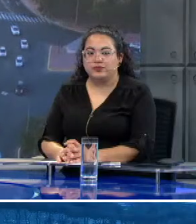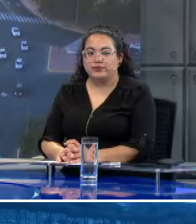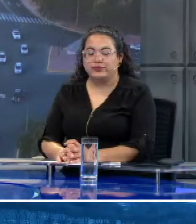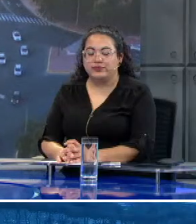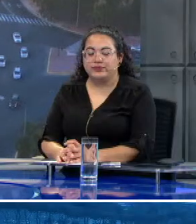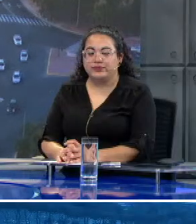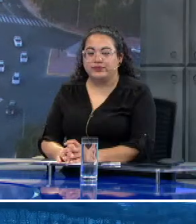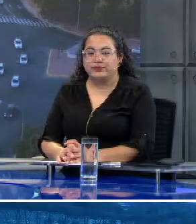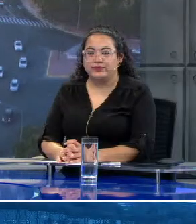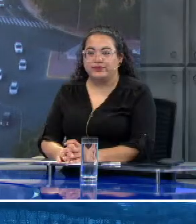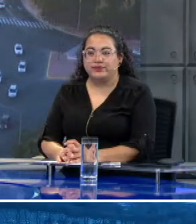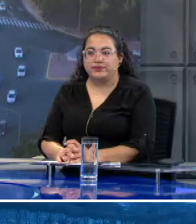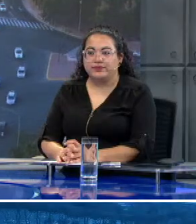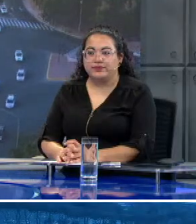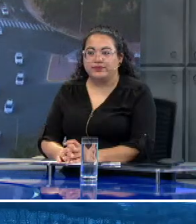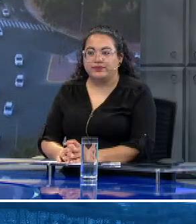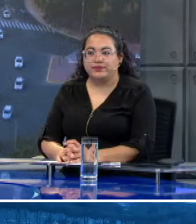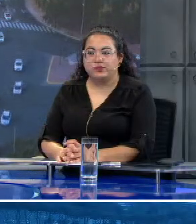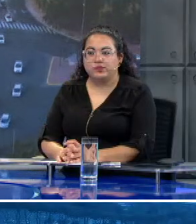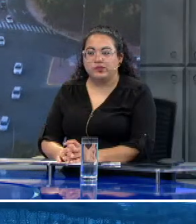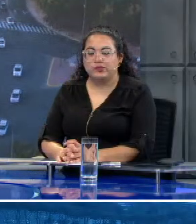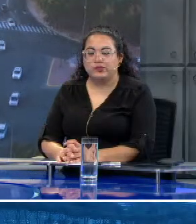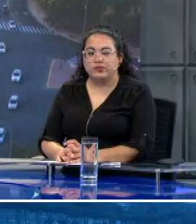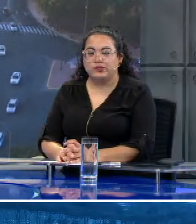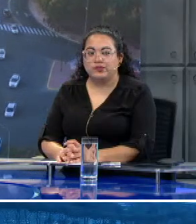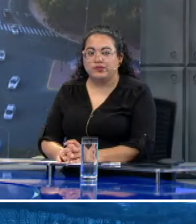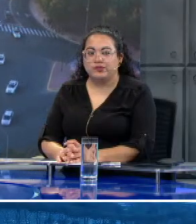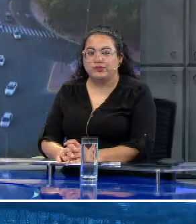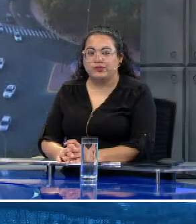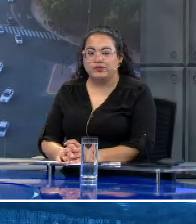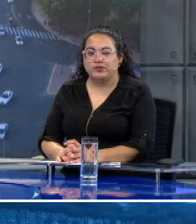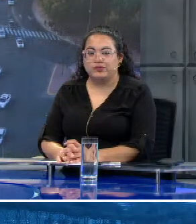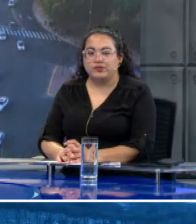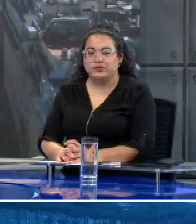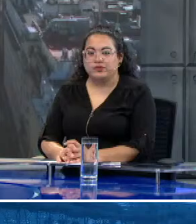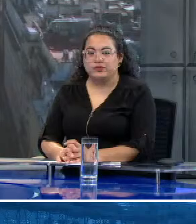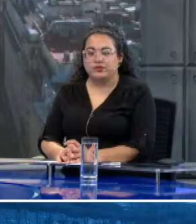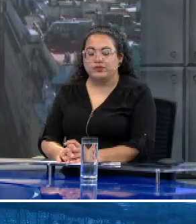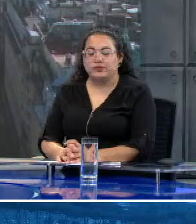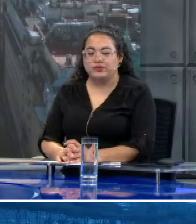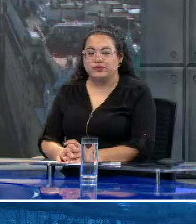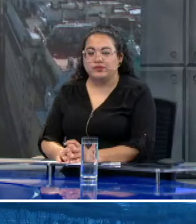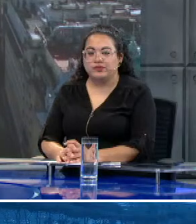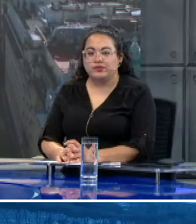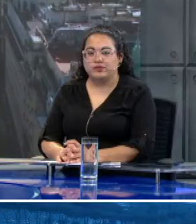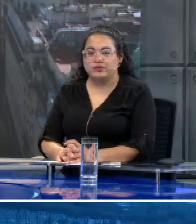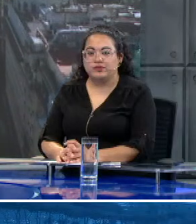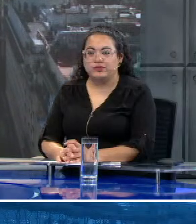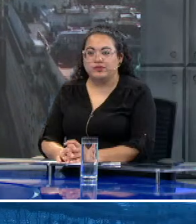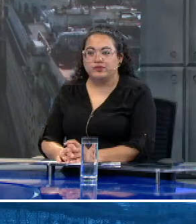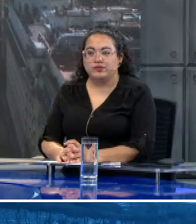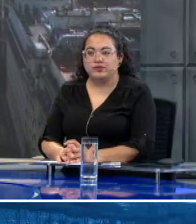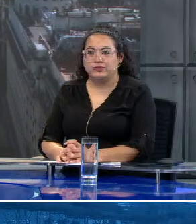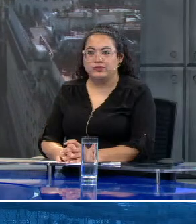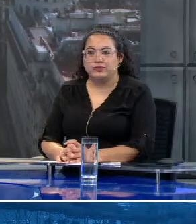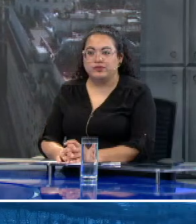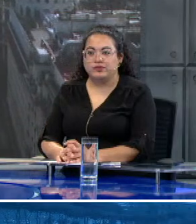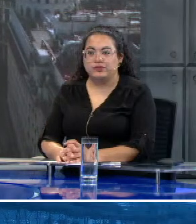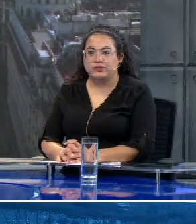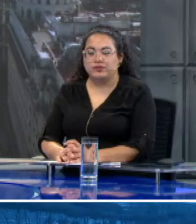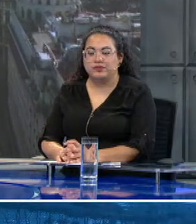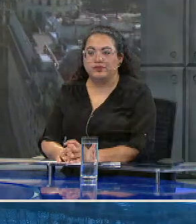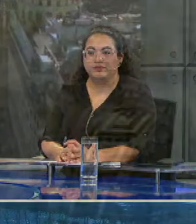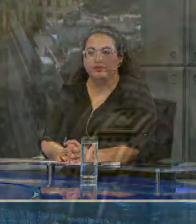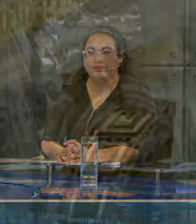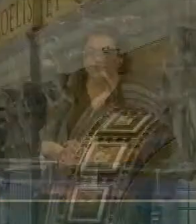anécdota personal en definitiva, en relación a... no, lo que vamos a hacer primero es ir a la Basílica de San Pedro,